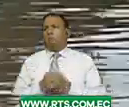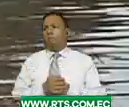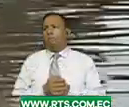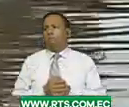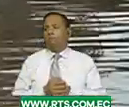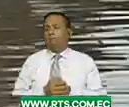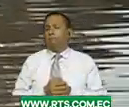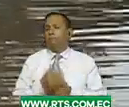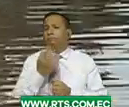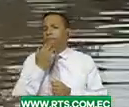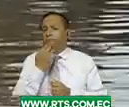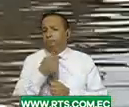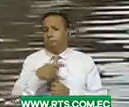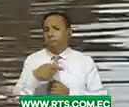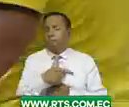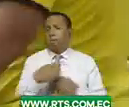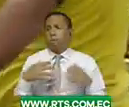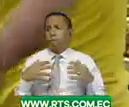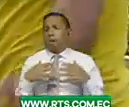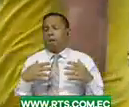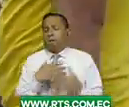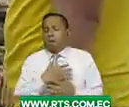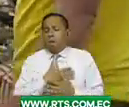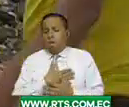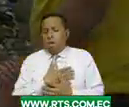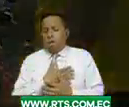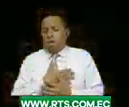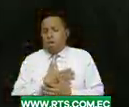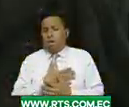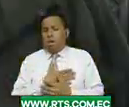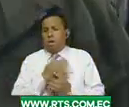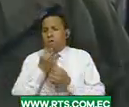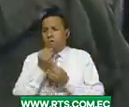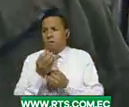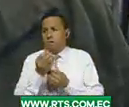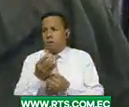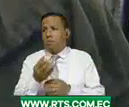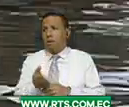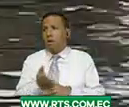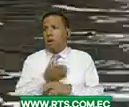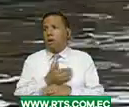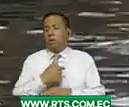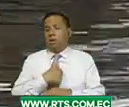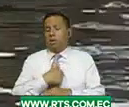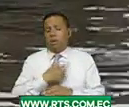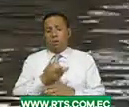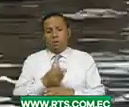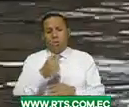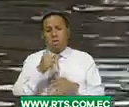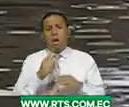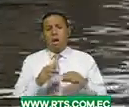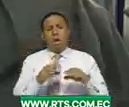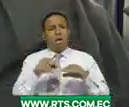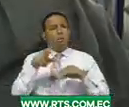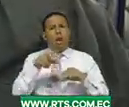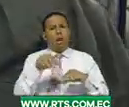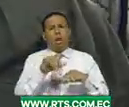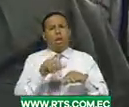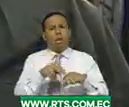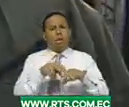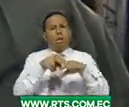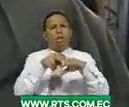Pero el miedo aún latía en cada testimonio. Anteriormente una gabarra se había virado y se ha